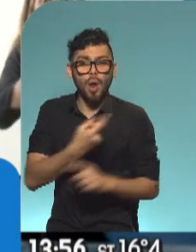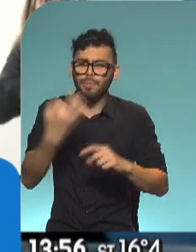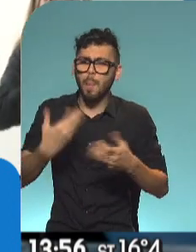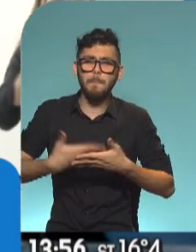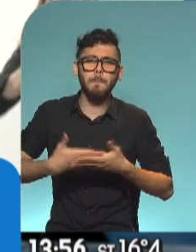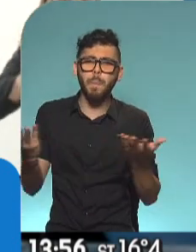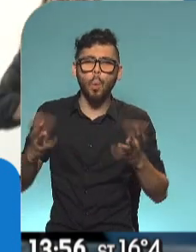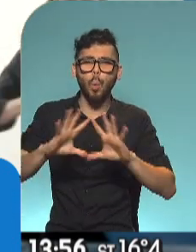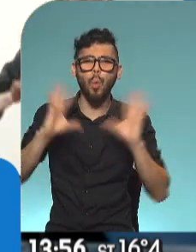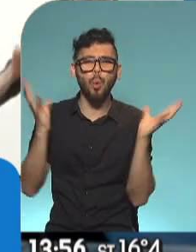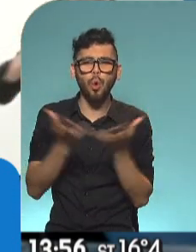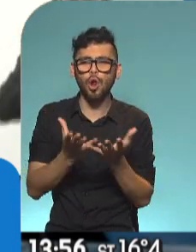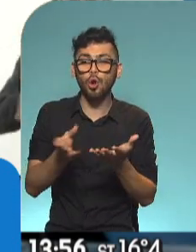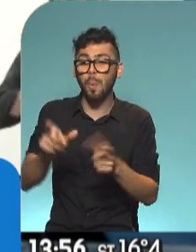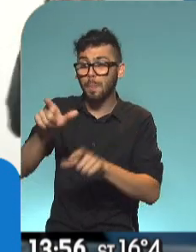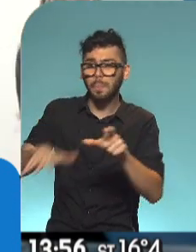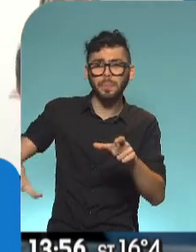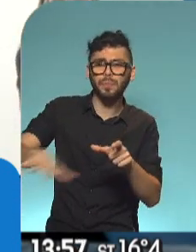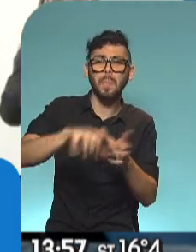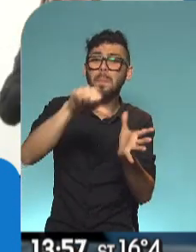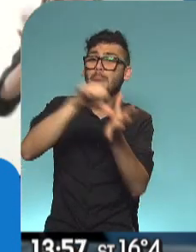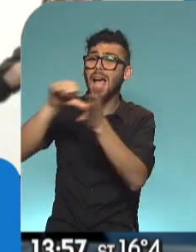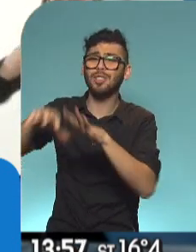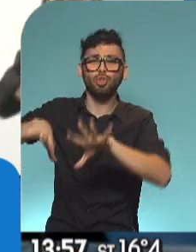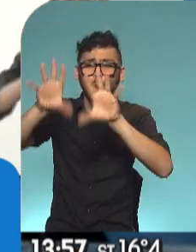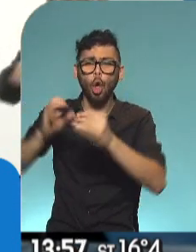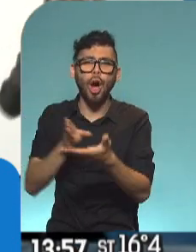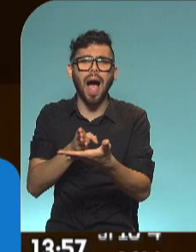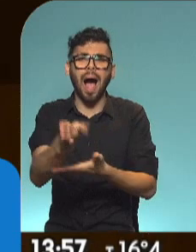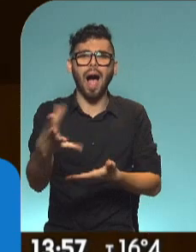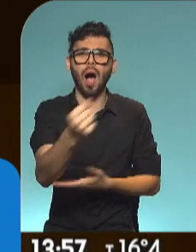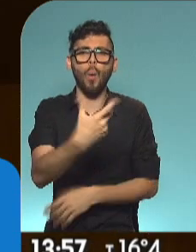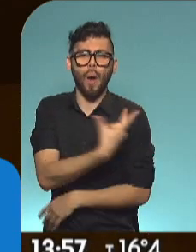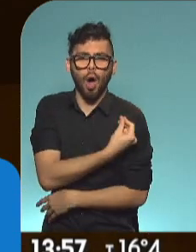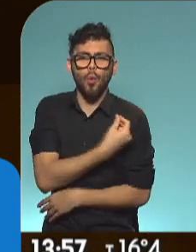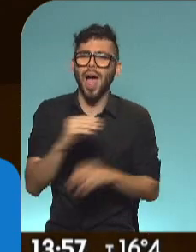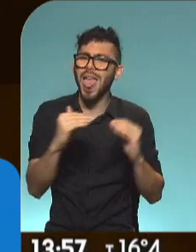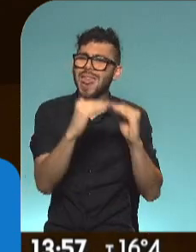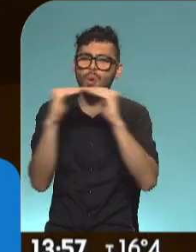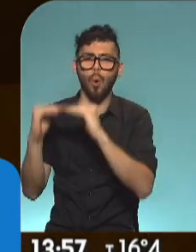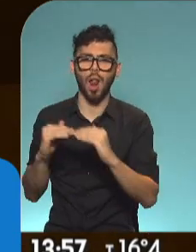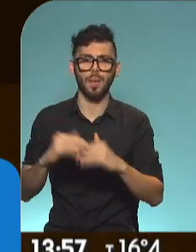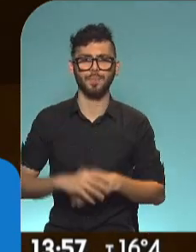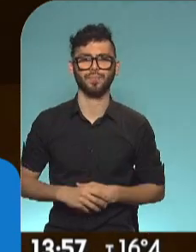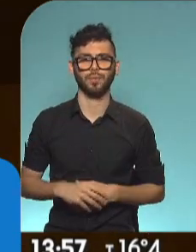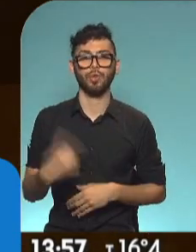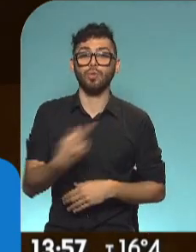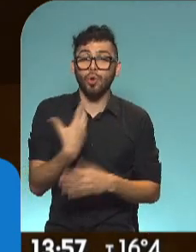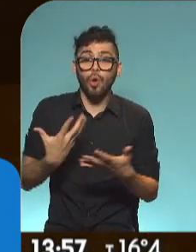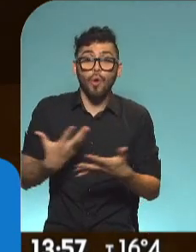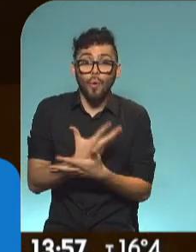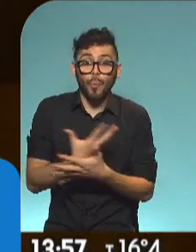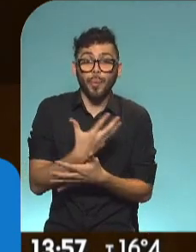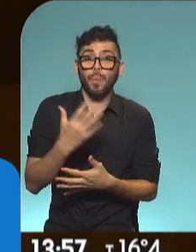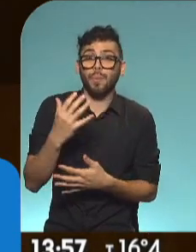global, accesible a todas las naciones de una manera equitativa. Somos vítimas de una de las más brutales campañas